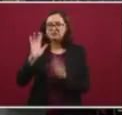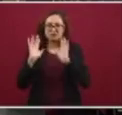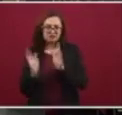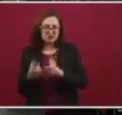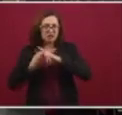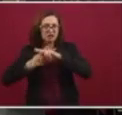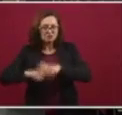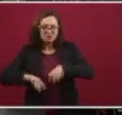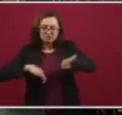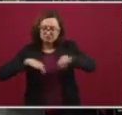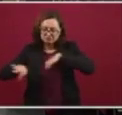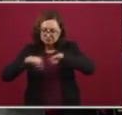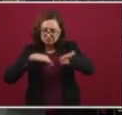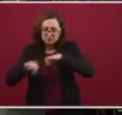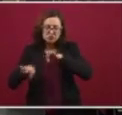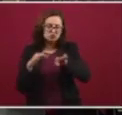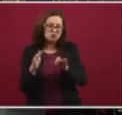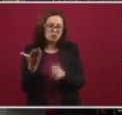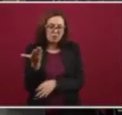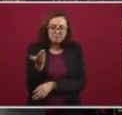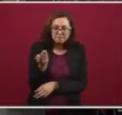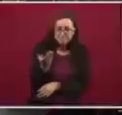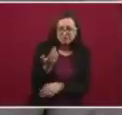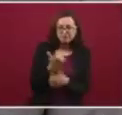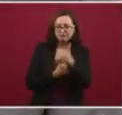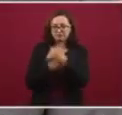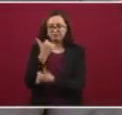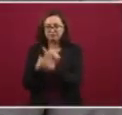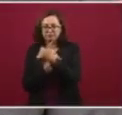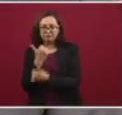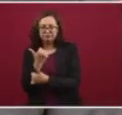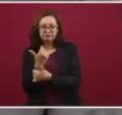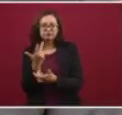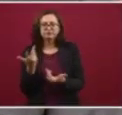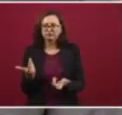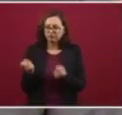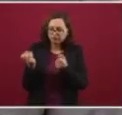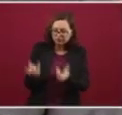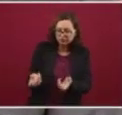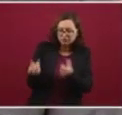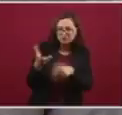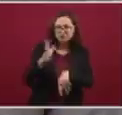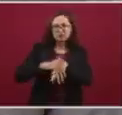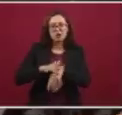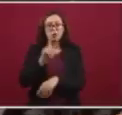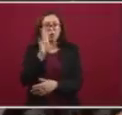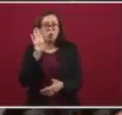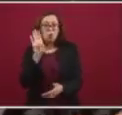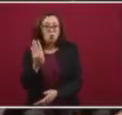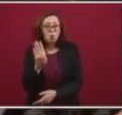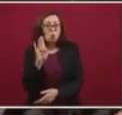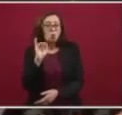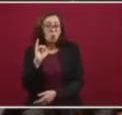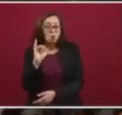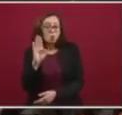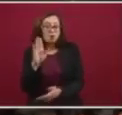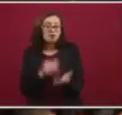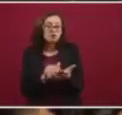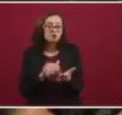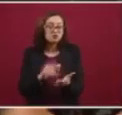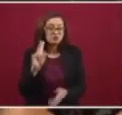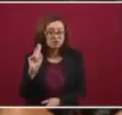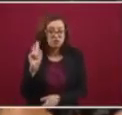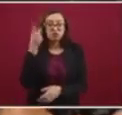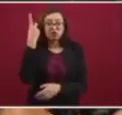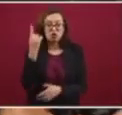esperan desde entonces entrar al mercado mexicano para competir con farmacias de patente, invertir más de $1 billón